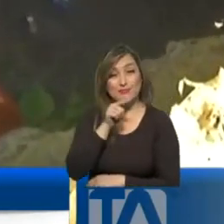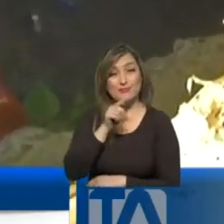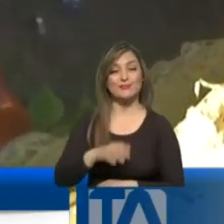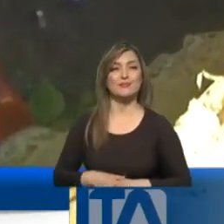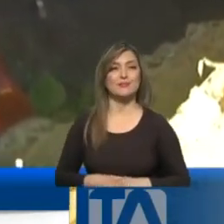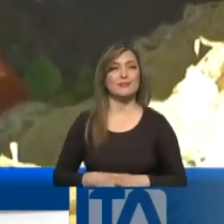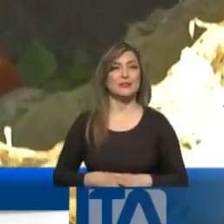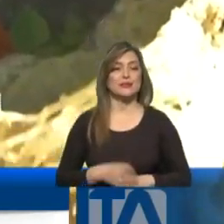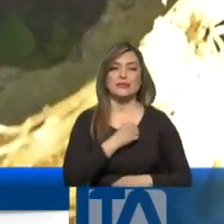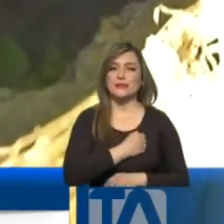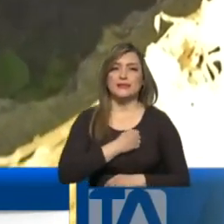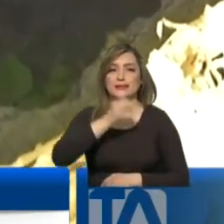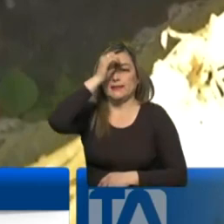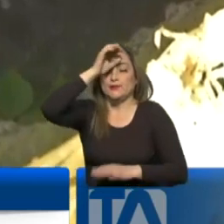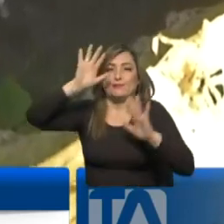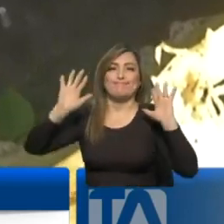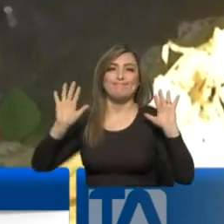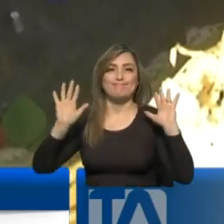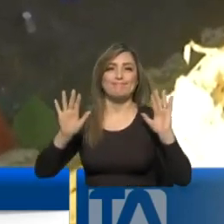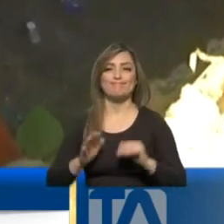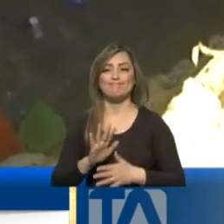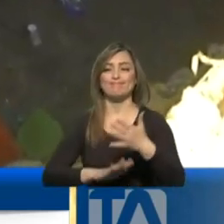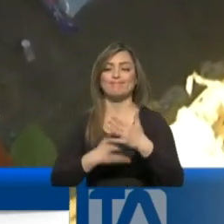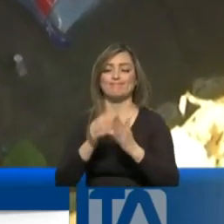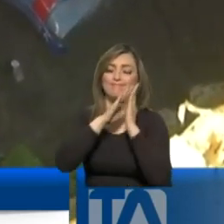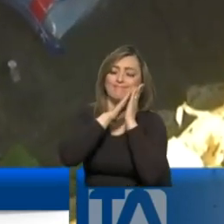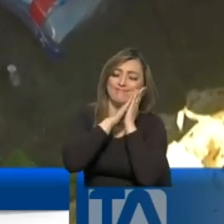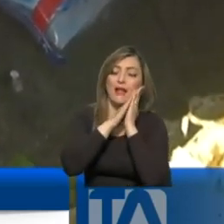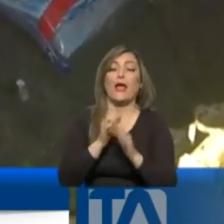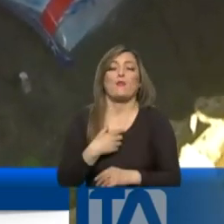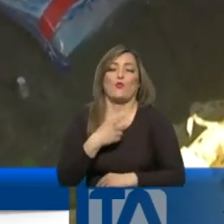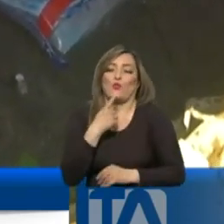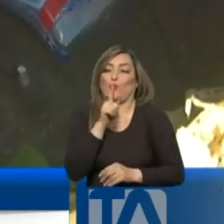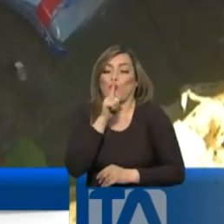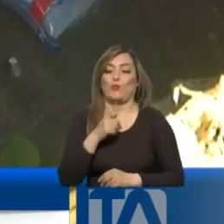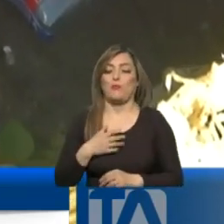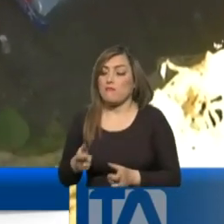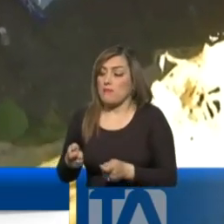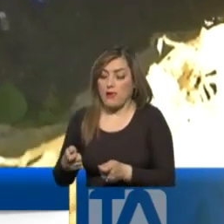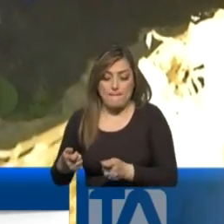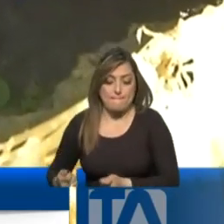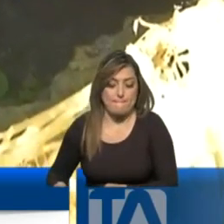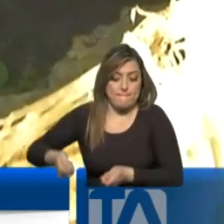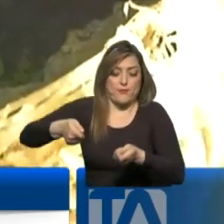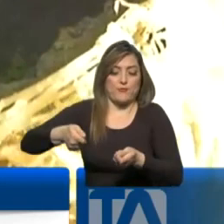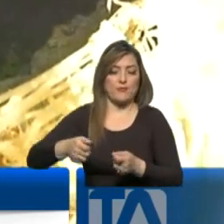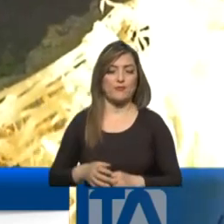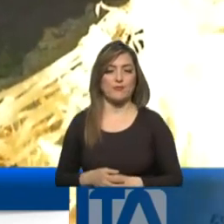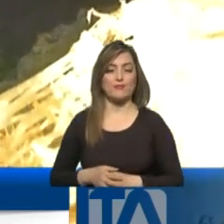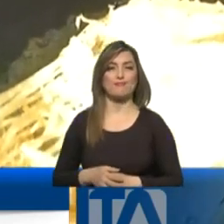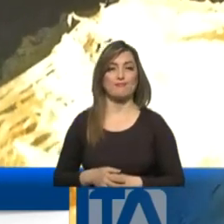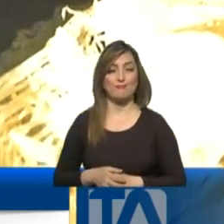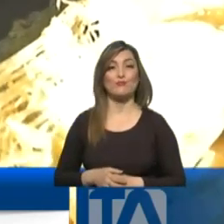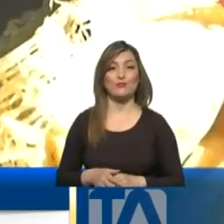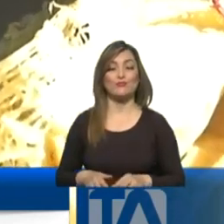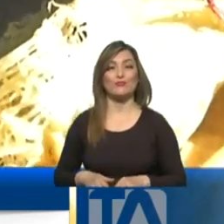no los tenemos identificados porque botan en horarios donde no los podemos ver, vienen en carretillas a botar, como le digo, lastimosamente es por la escuela, que no, como